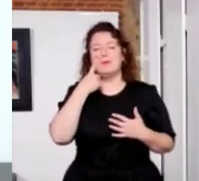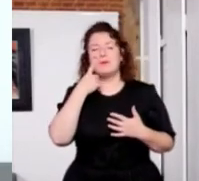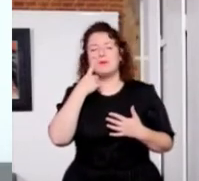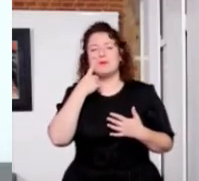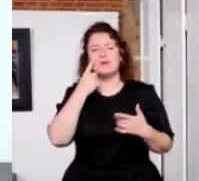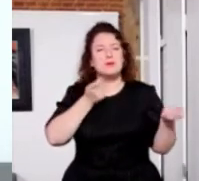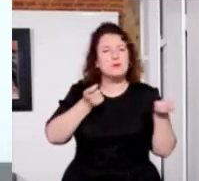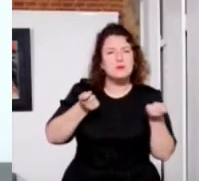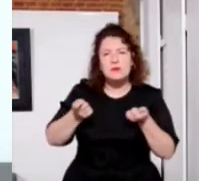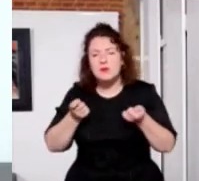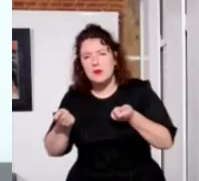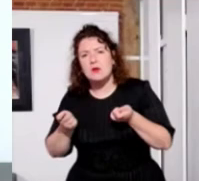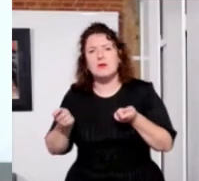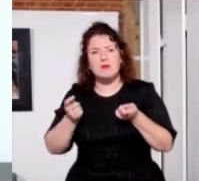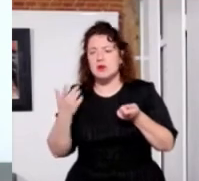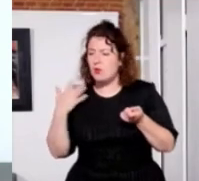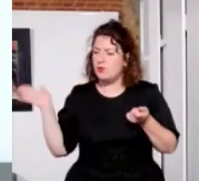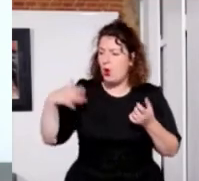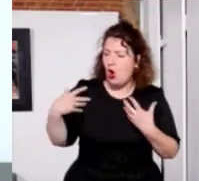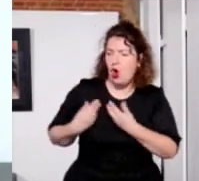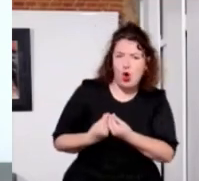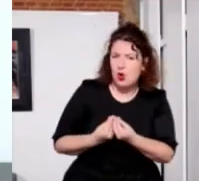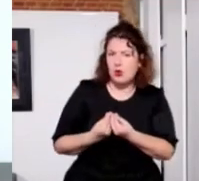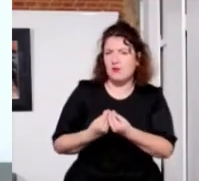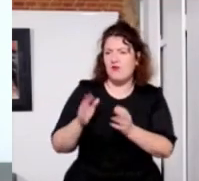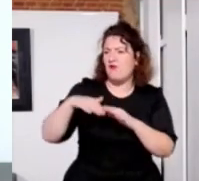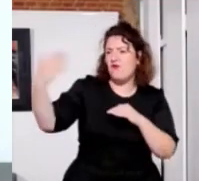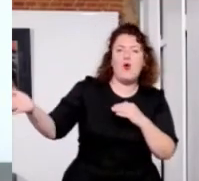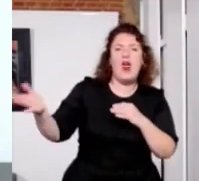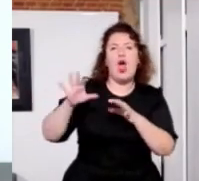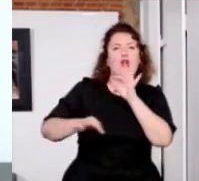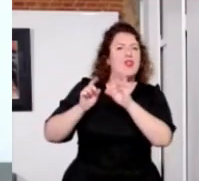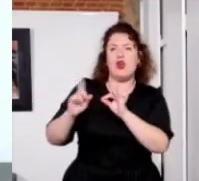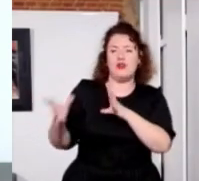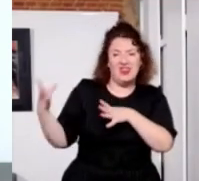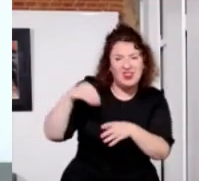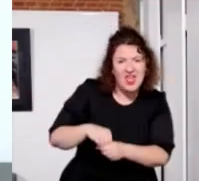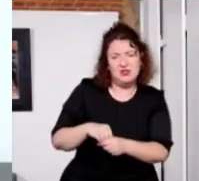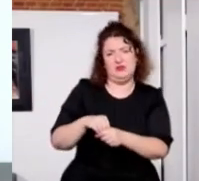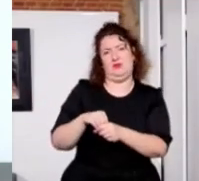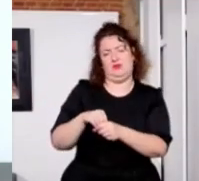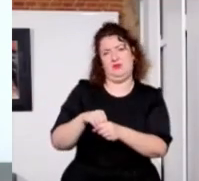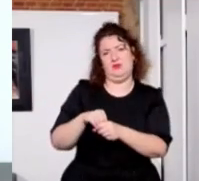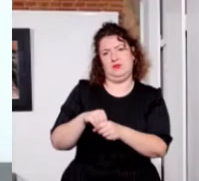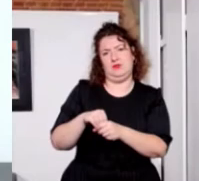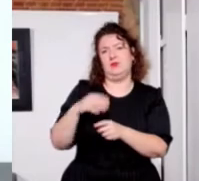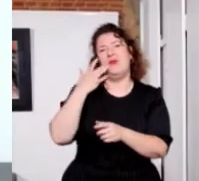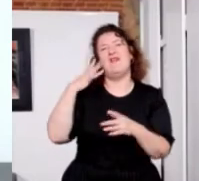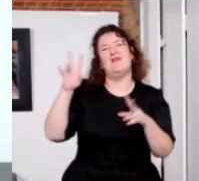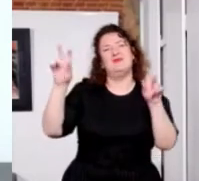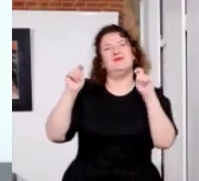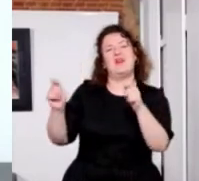acompaña compañeros de camino, no a personas que están fuera de la organización, a la cual, ese famoso nombre